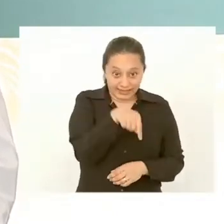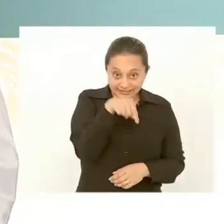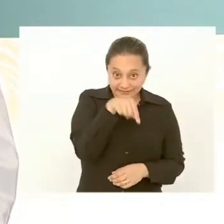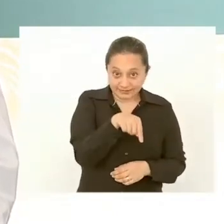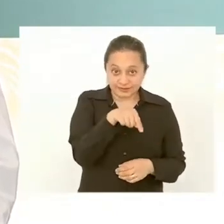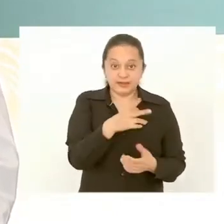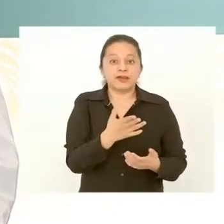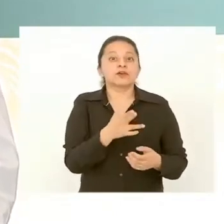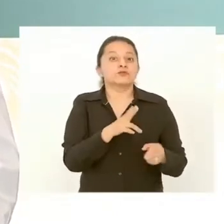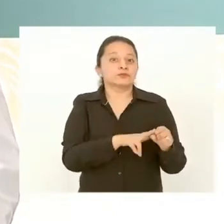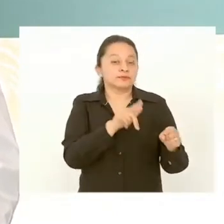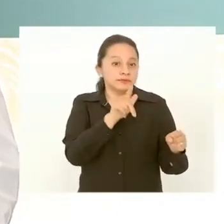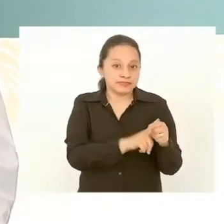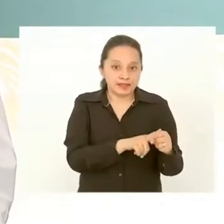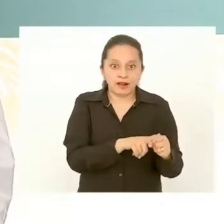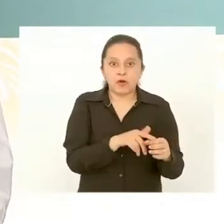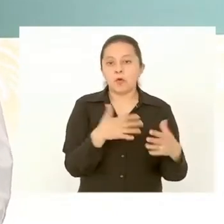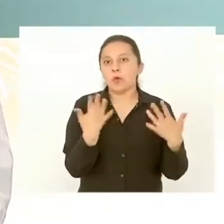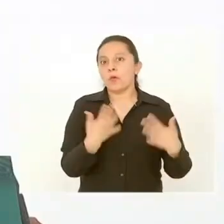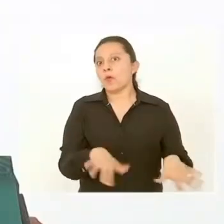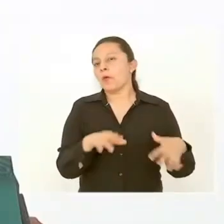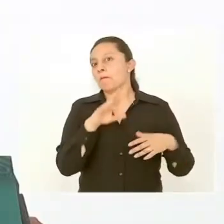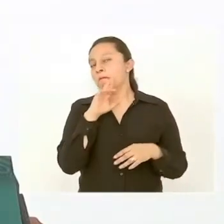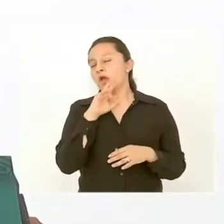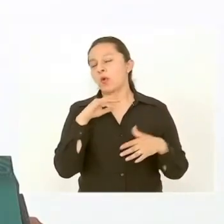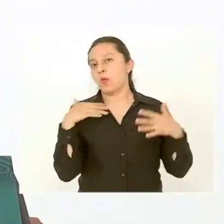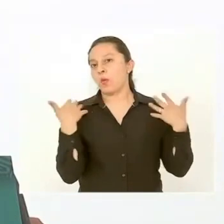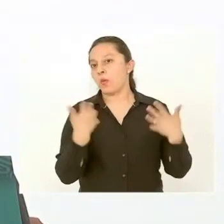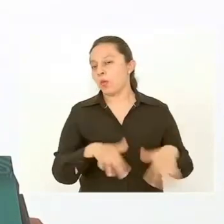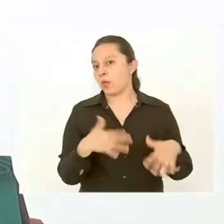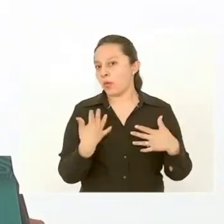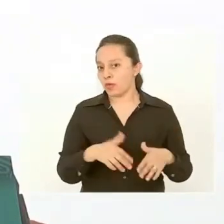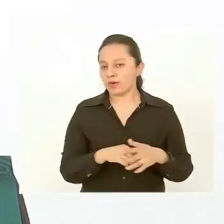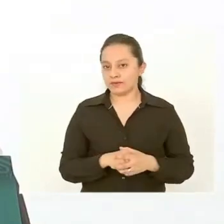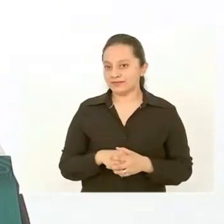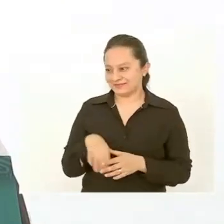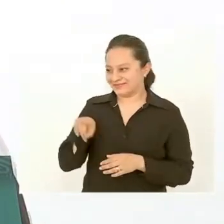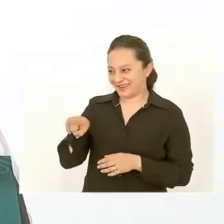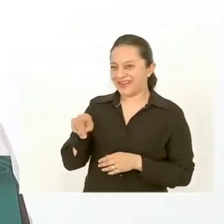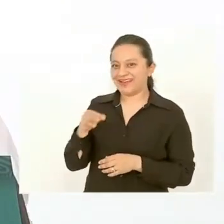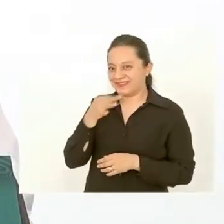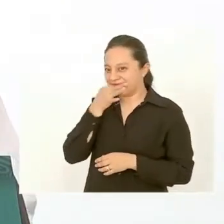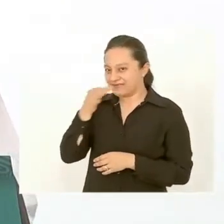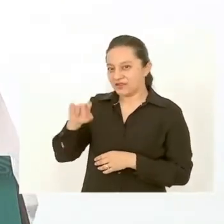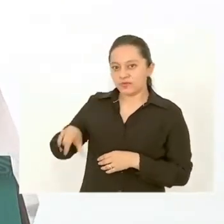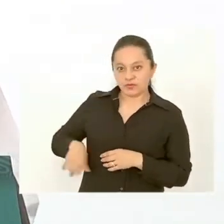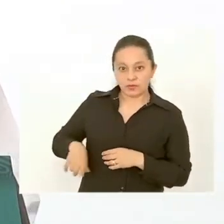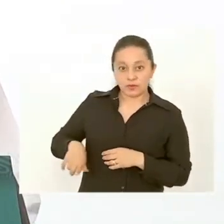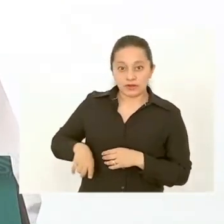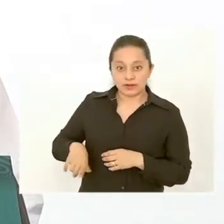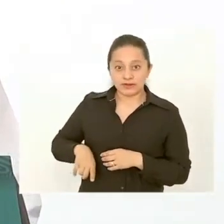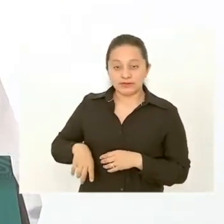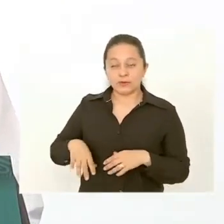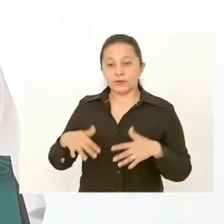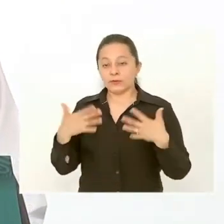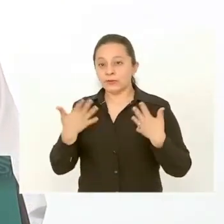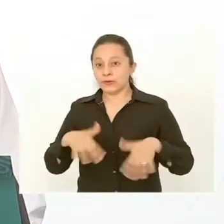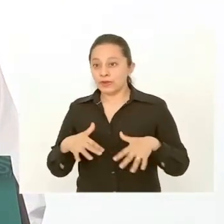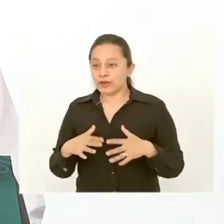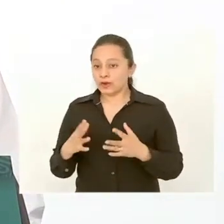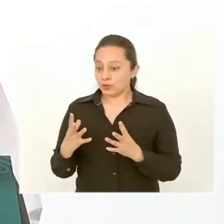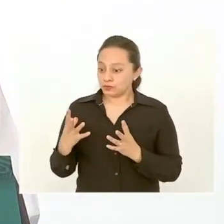que se han terminado y como aquí lo dijo francisco lo hicimos al alimón